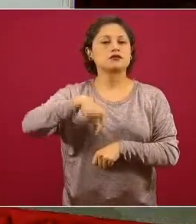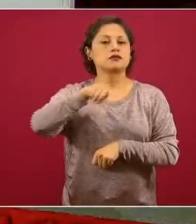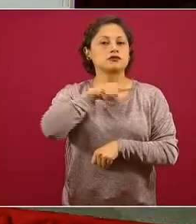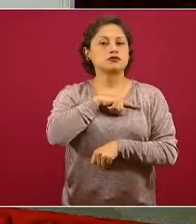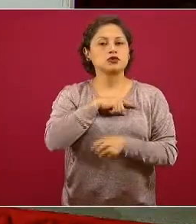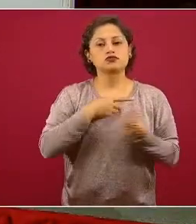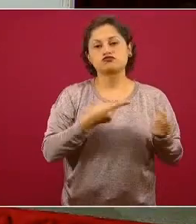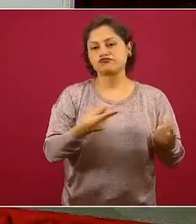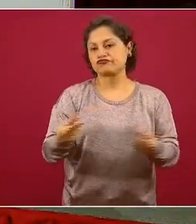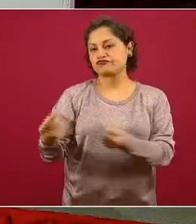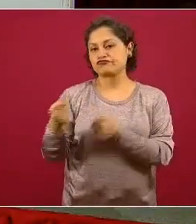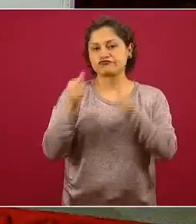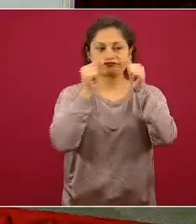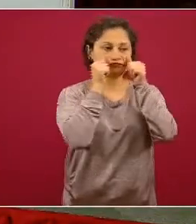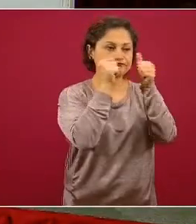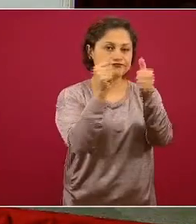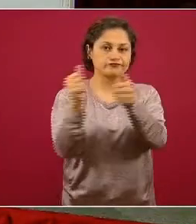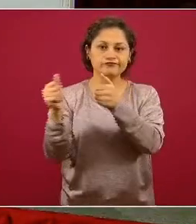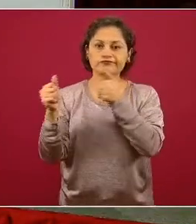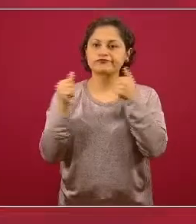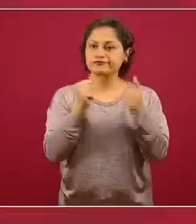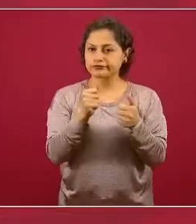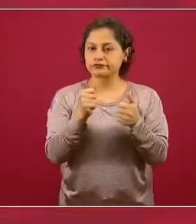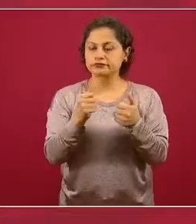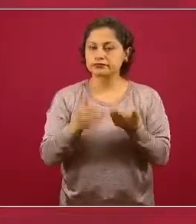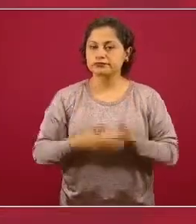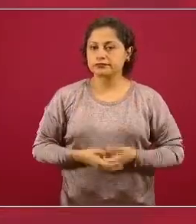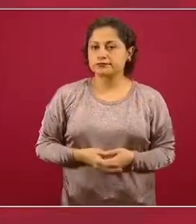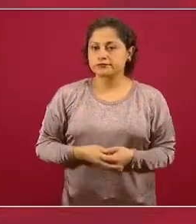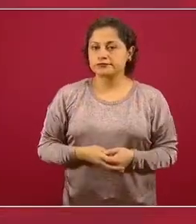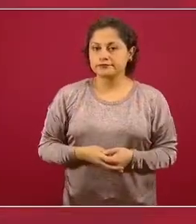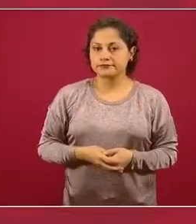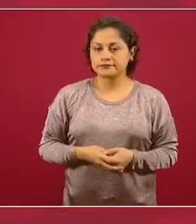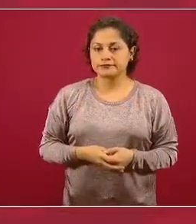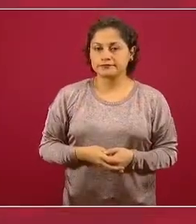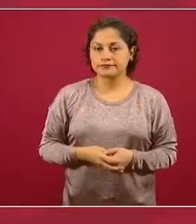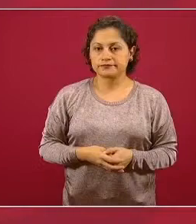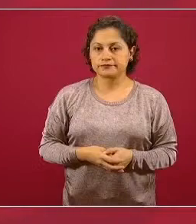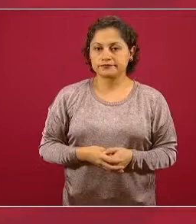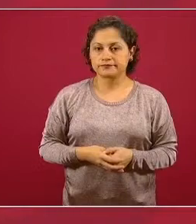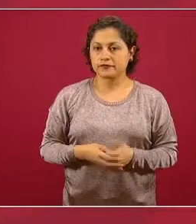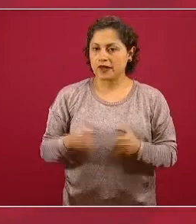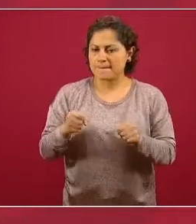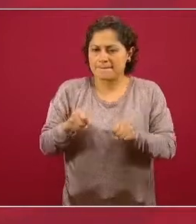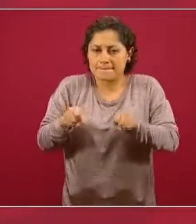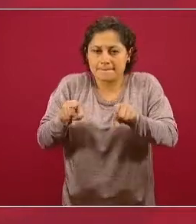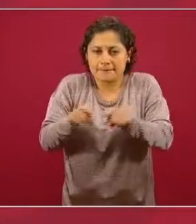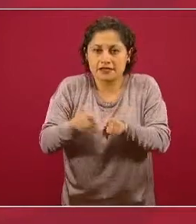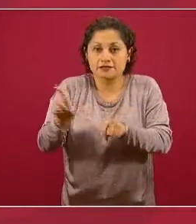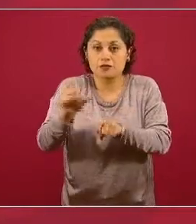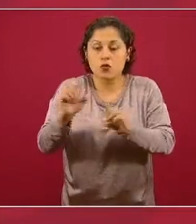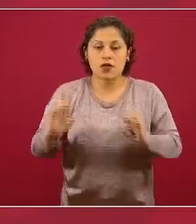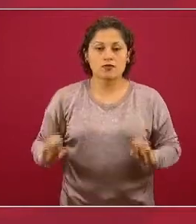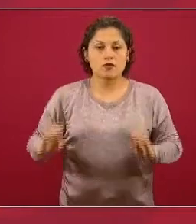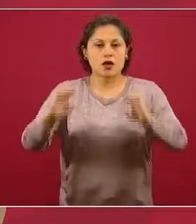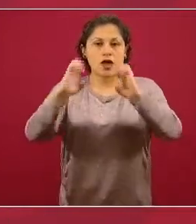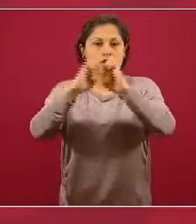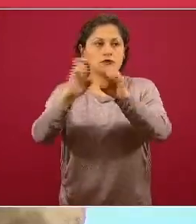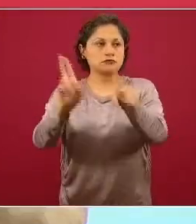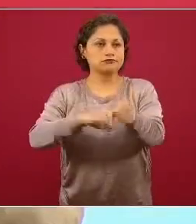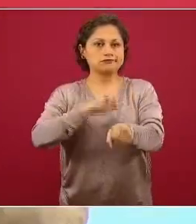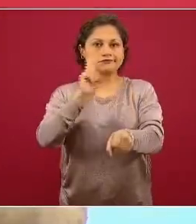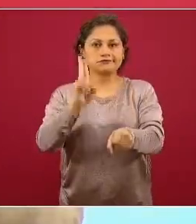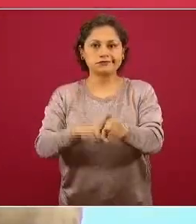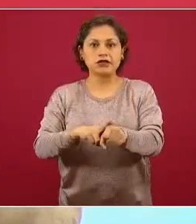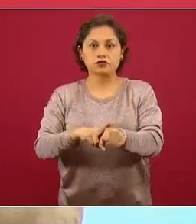muy eficiente, muy efectivo, análogo al que se necesita cuando existen desastres naturales. No se puede uno esperar. Esto